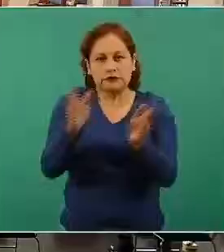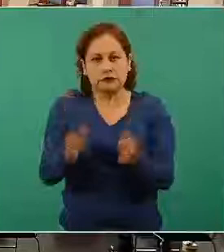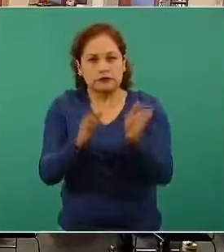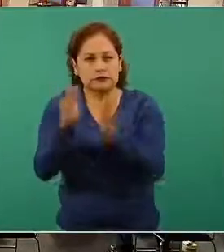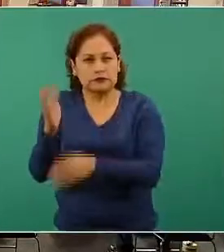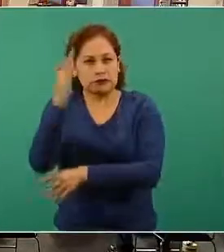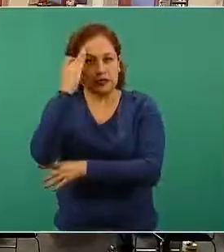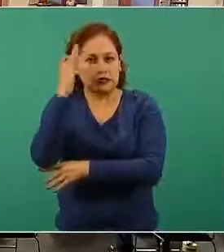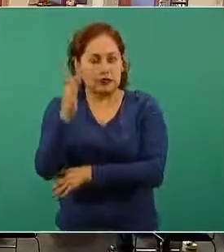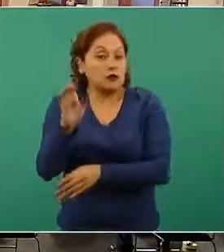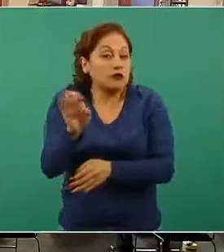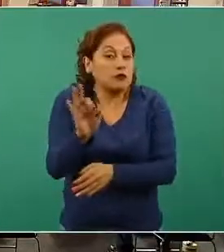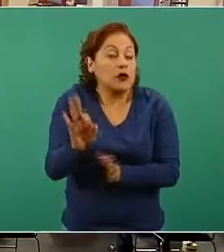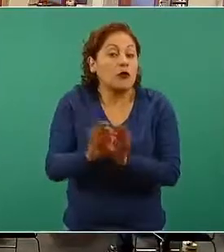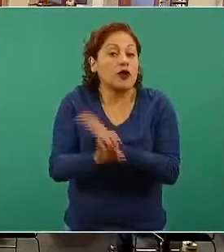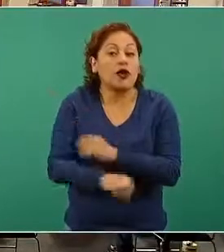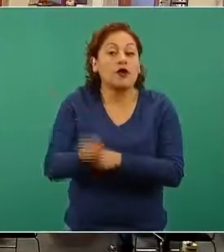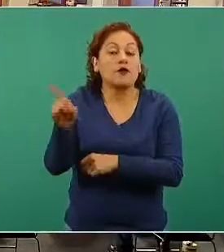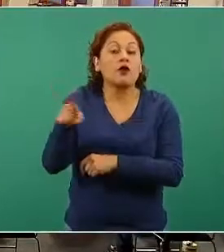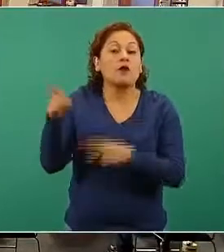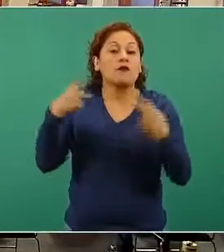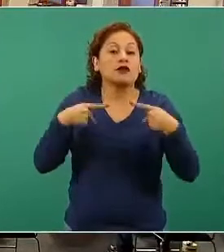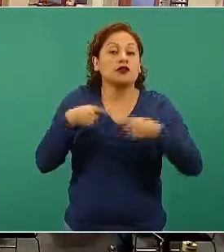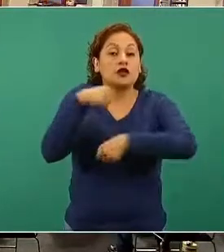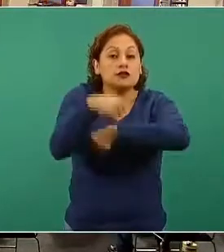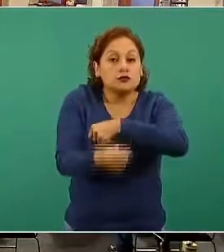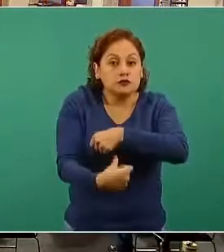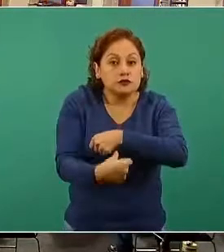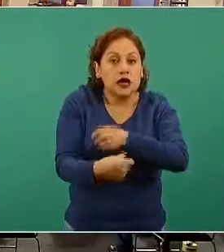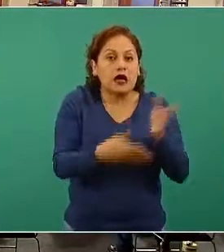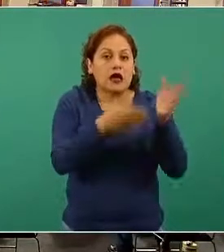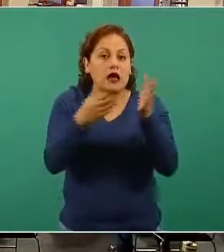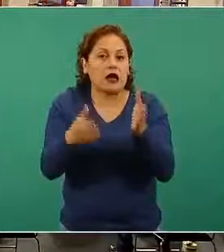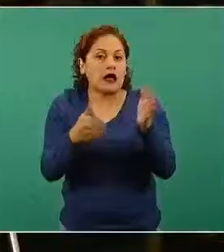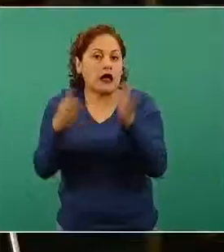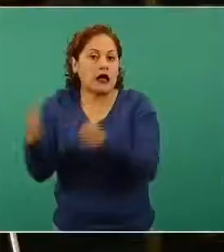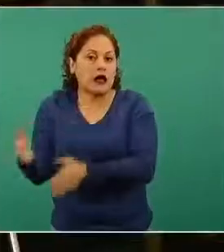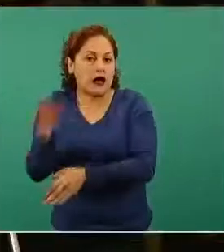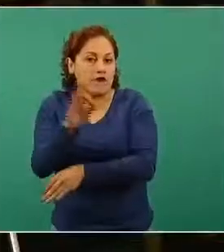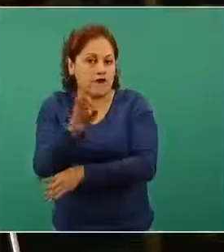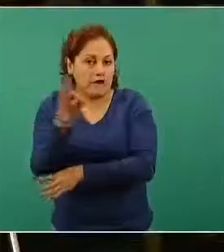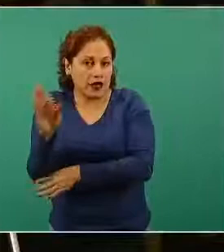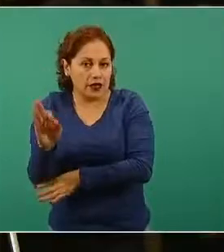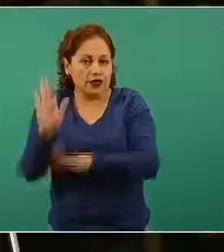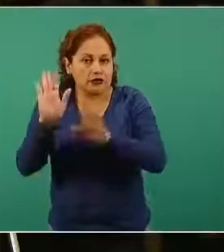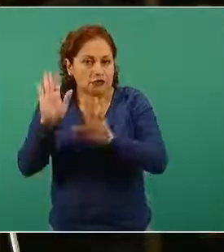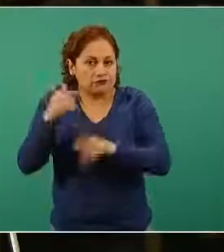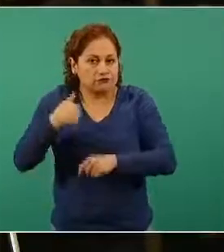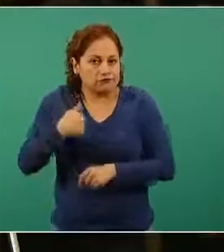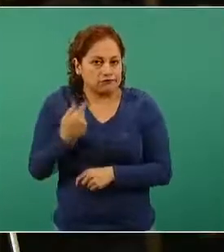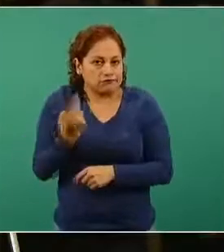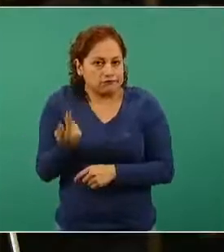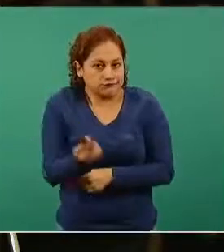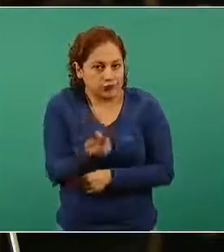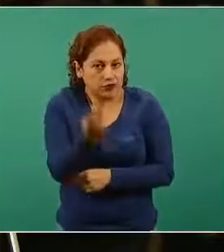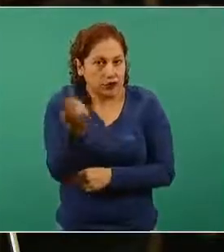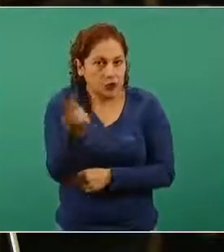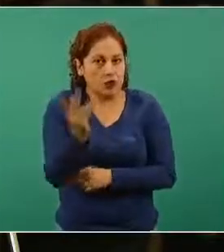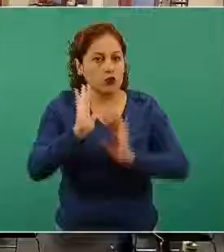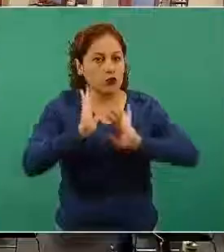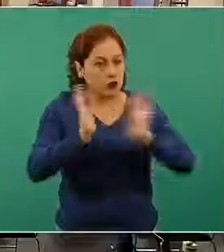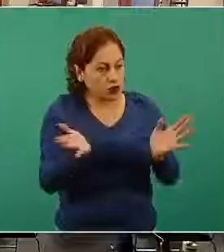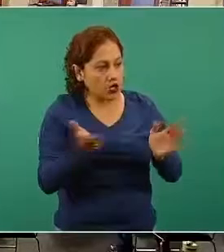el caso de operaciones, las han ido reprogramando. Entonces, ¿cuándo podríamos ya hablar de este gran paso?